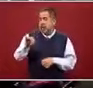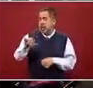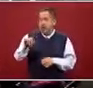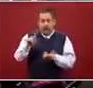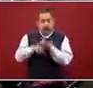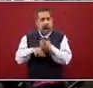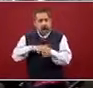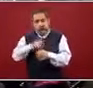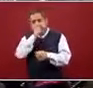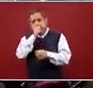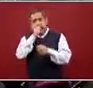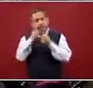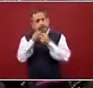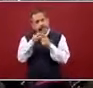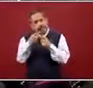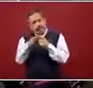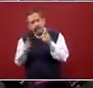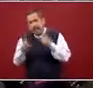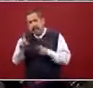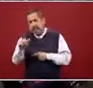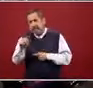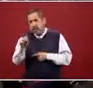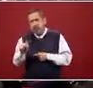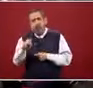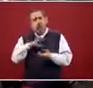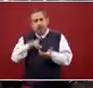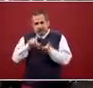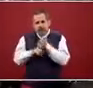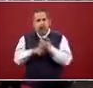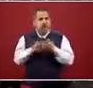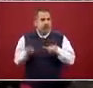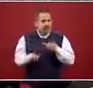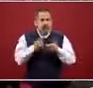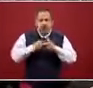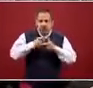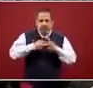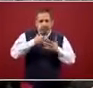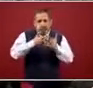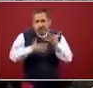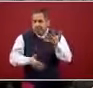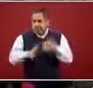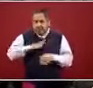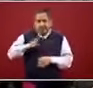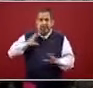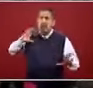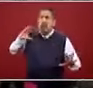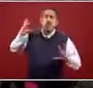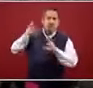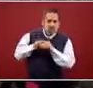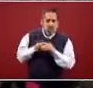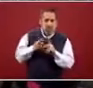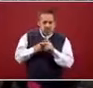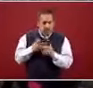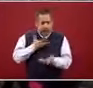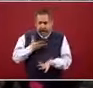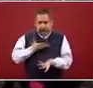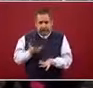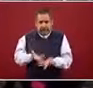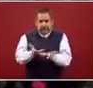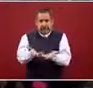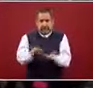los distintos, no solo datos, sino inferencias y estimaciones que llevamos haciendo por muchos años por este